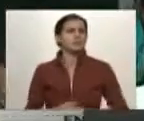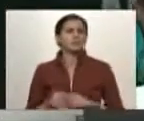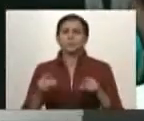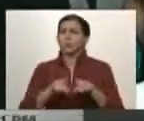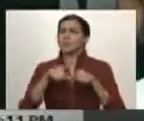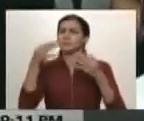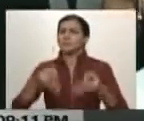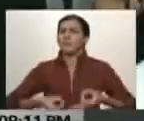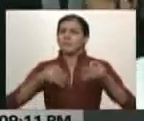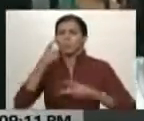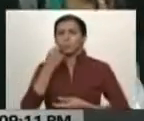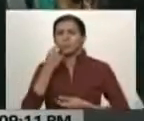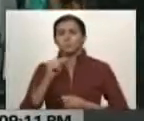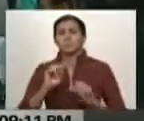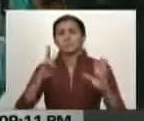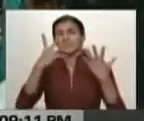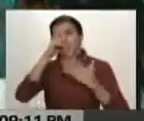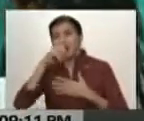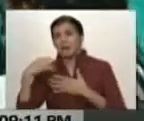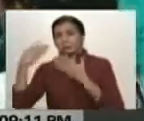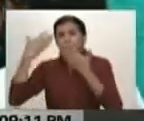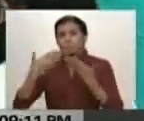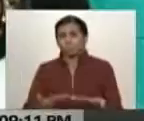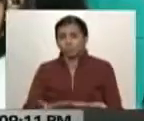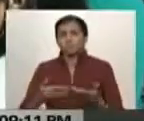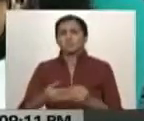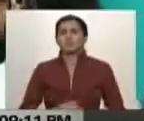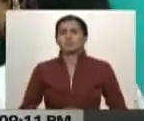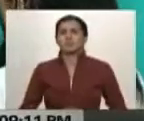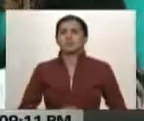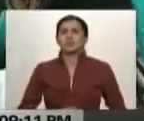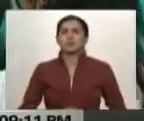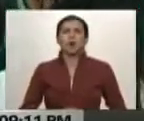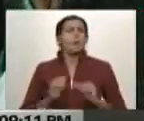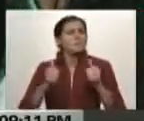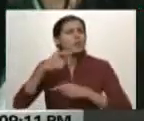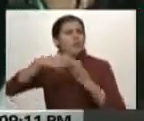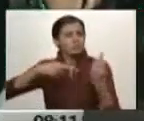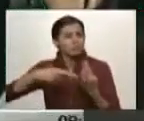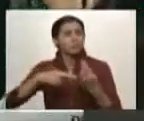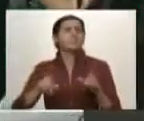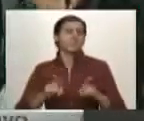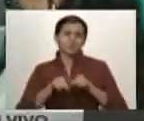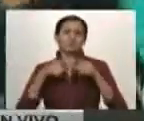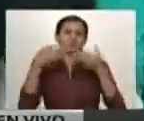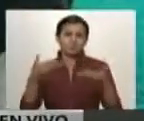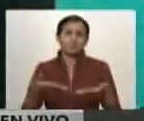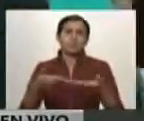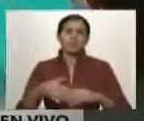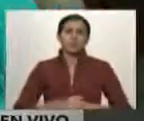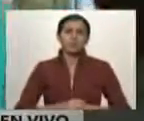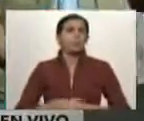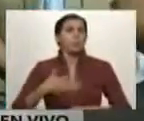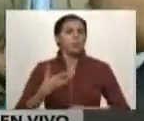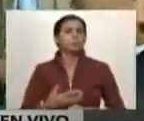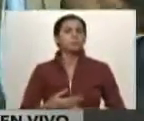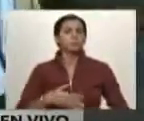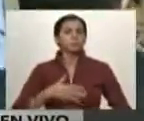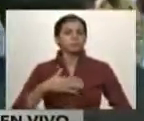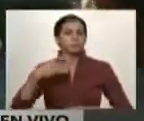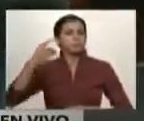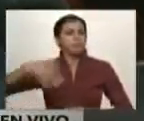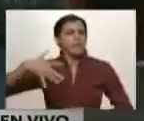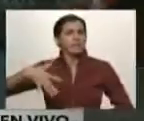desde hace 17 años con la llegada de la revolución bolivariana puedan ejercer su derecho constitucional de